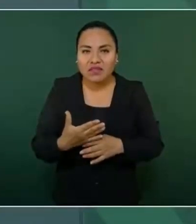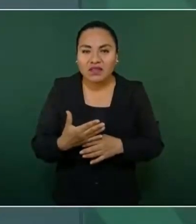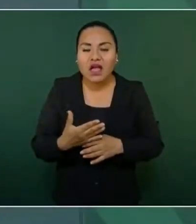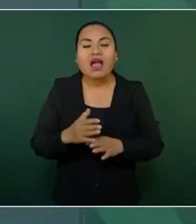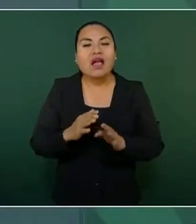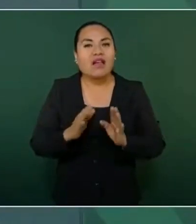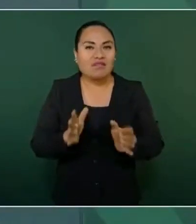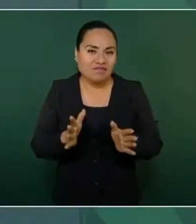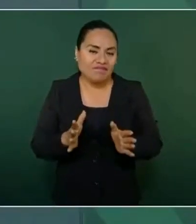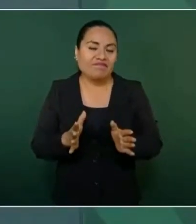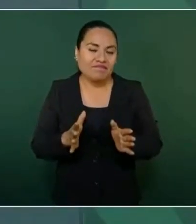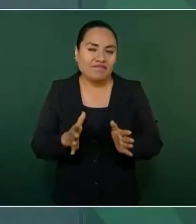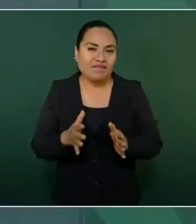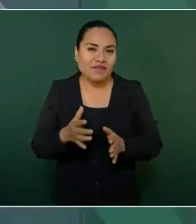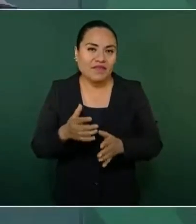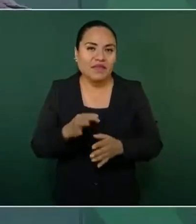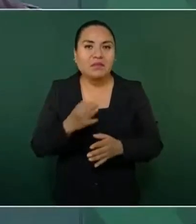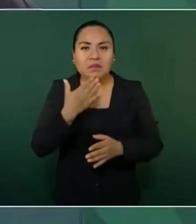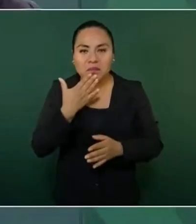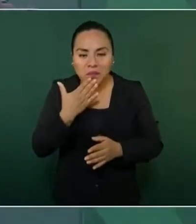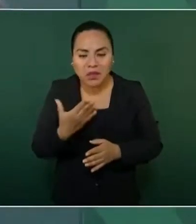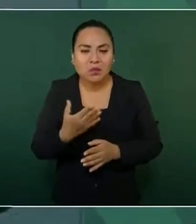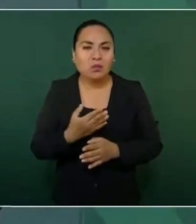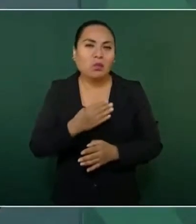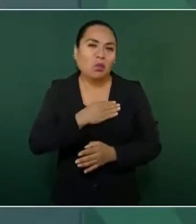más y le dan trato